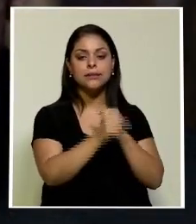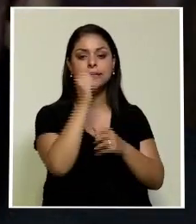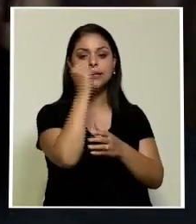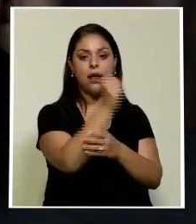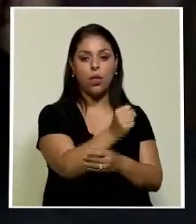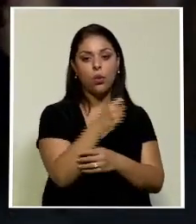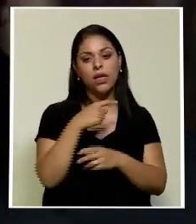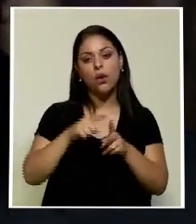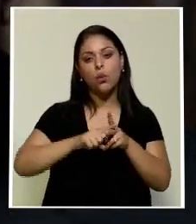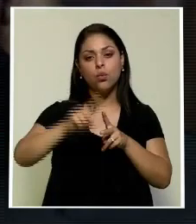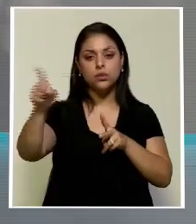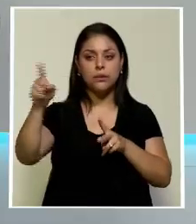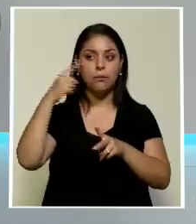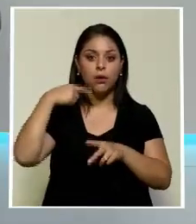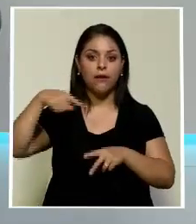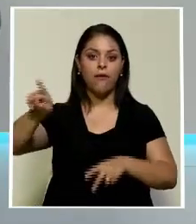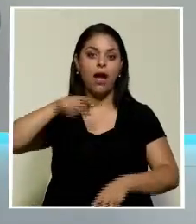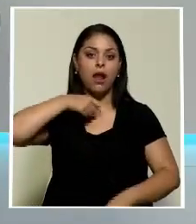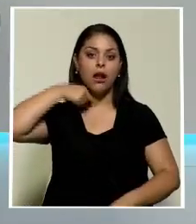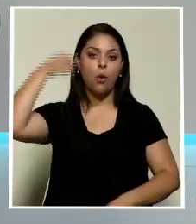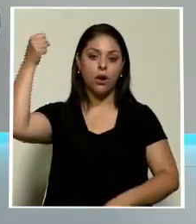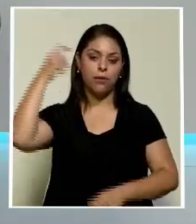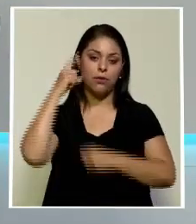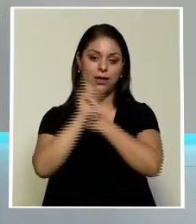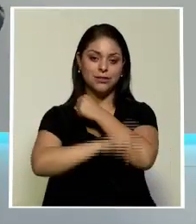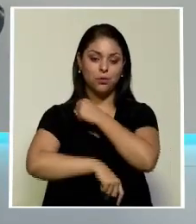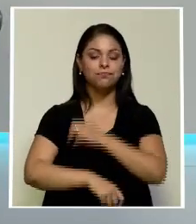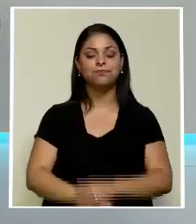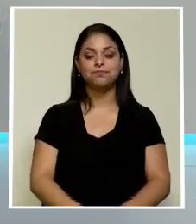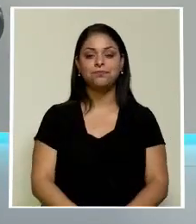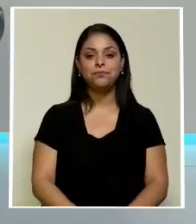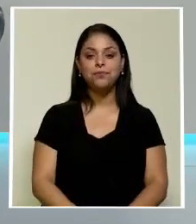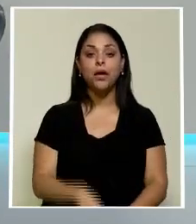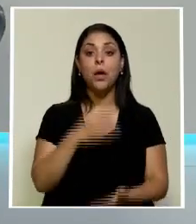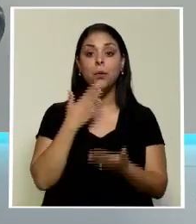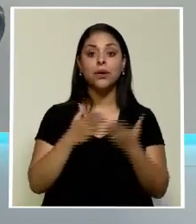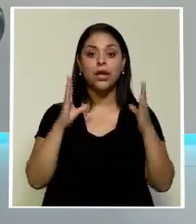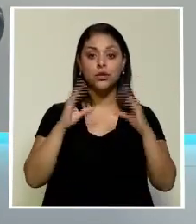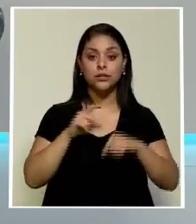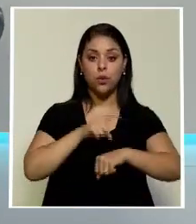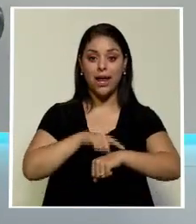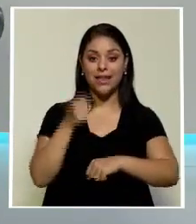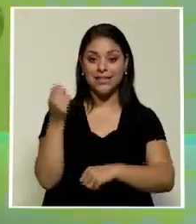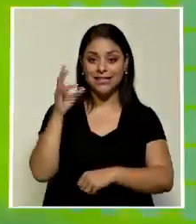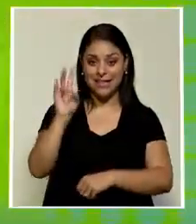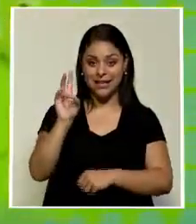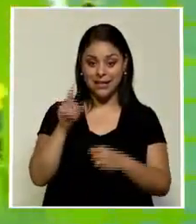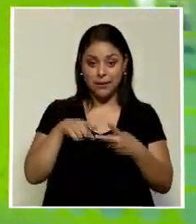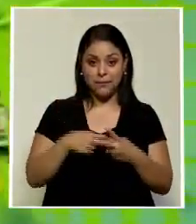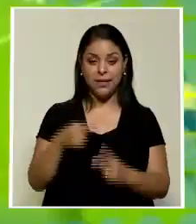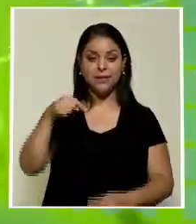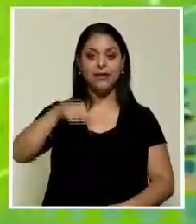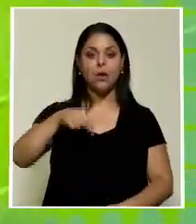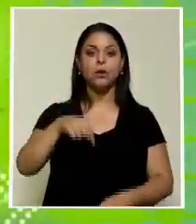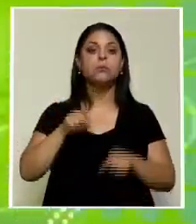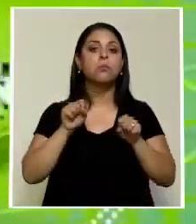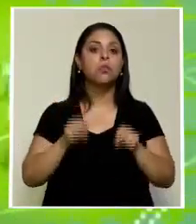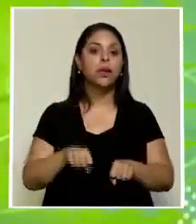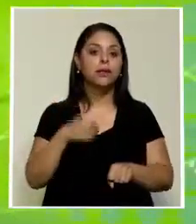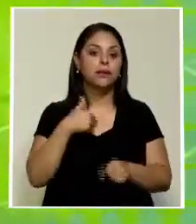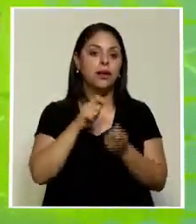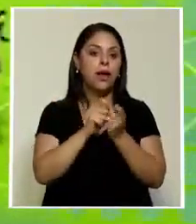horca por el crimen. Muy buenas noches. La jornada 17 que inicia hoy podría tener cambios en la